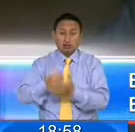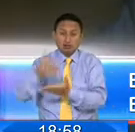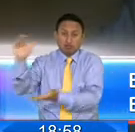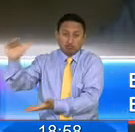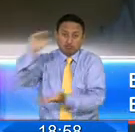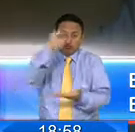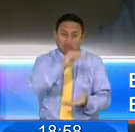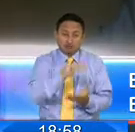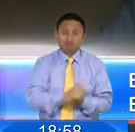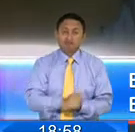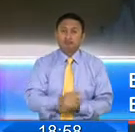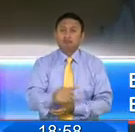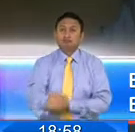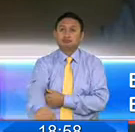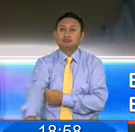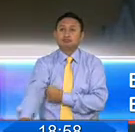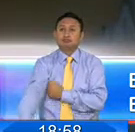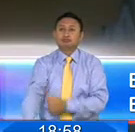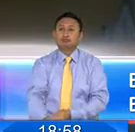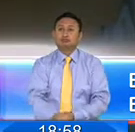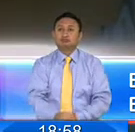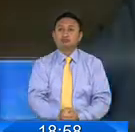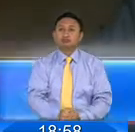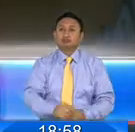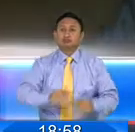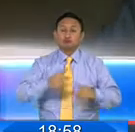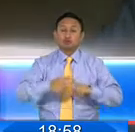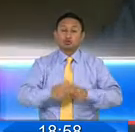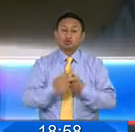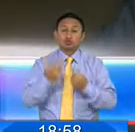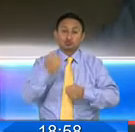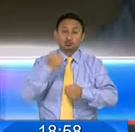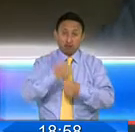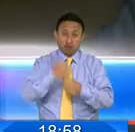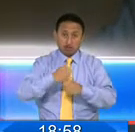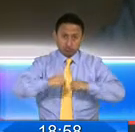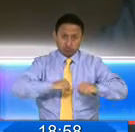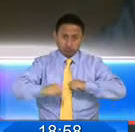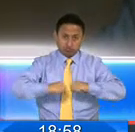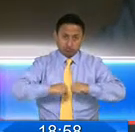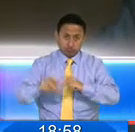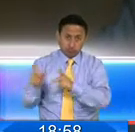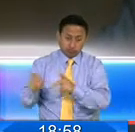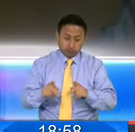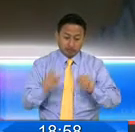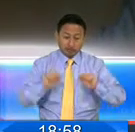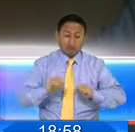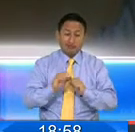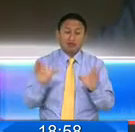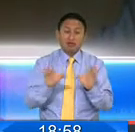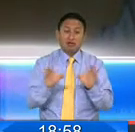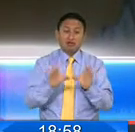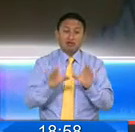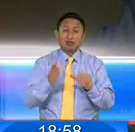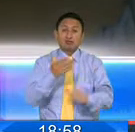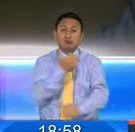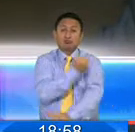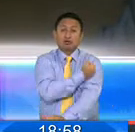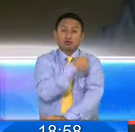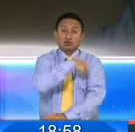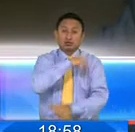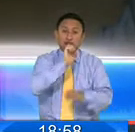inició el trabajo para preparar la certificación de la vacuna en ecuador